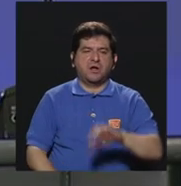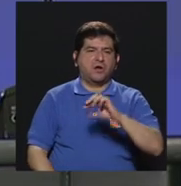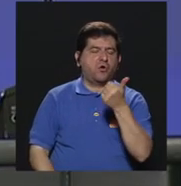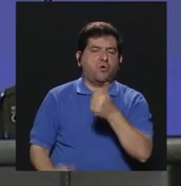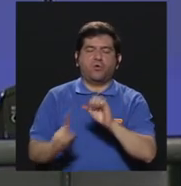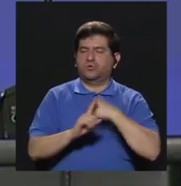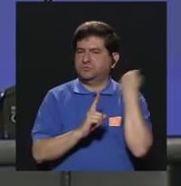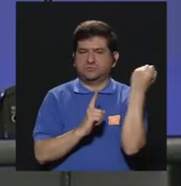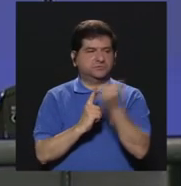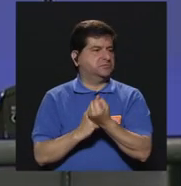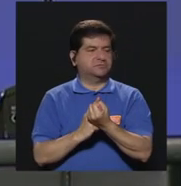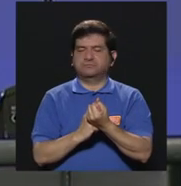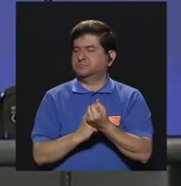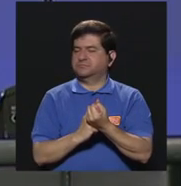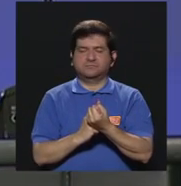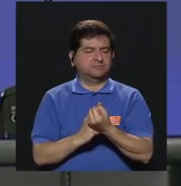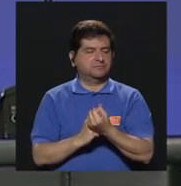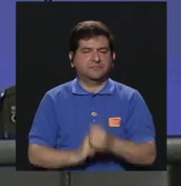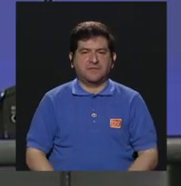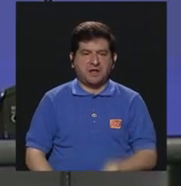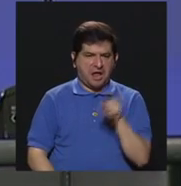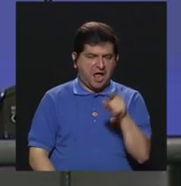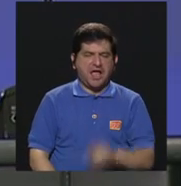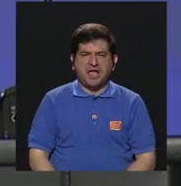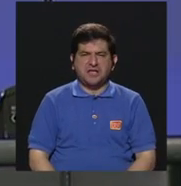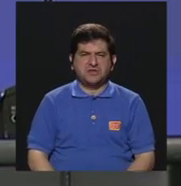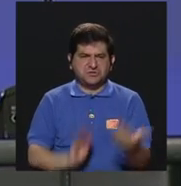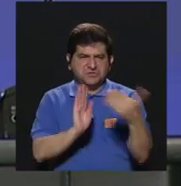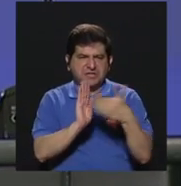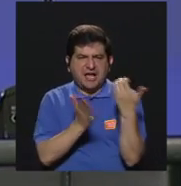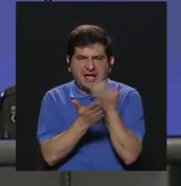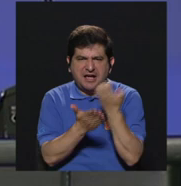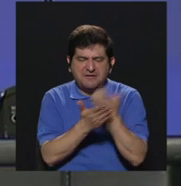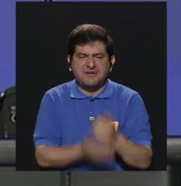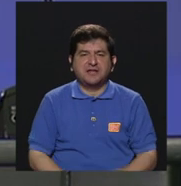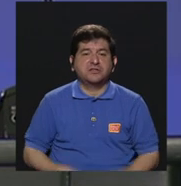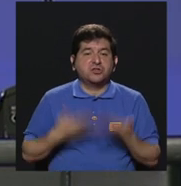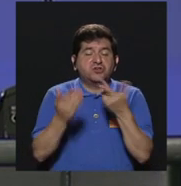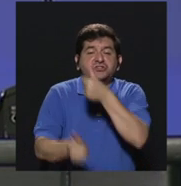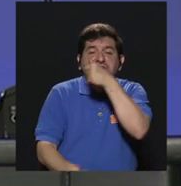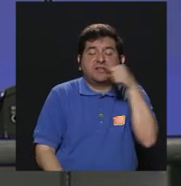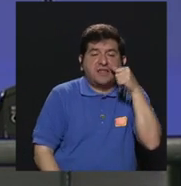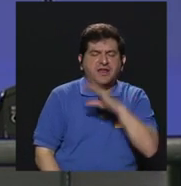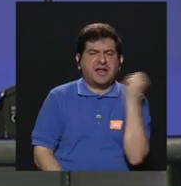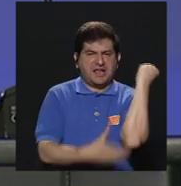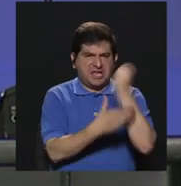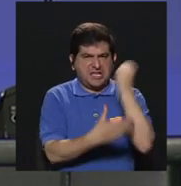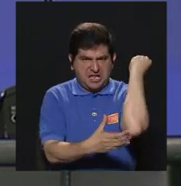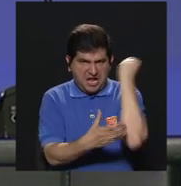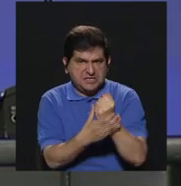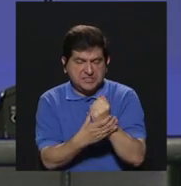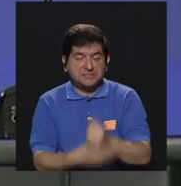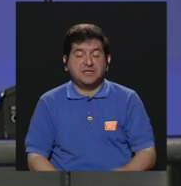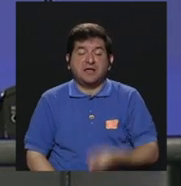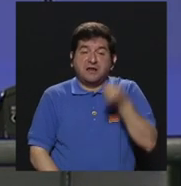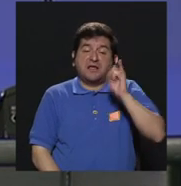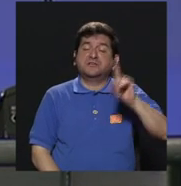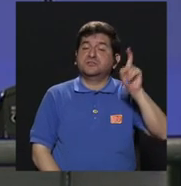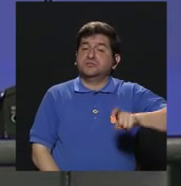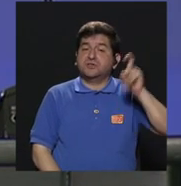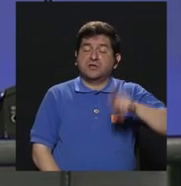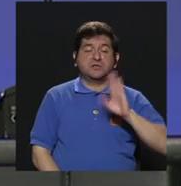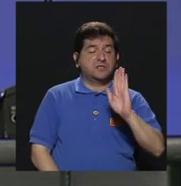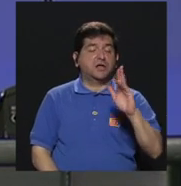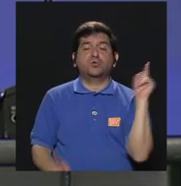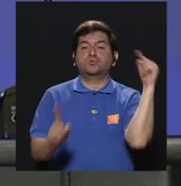de la sociedad, a la cual extorsionan, suplen de droga y asesinan si se hace necesario para